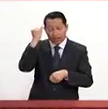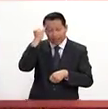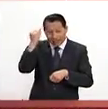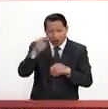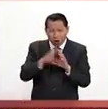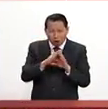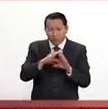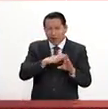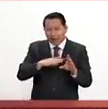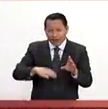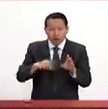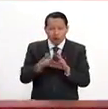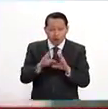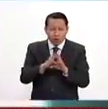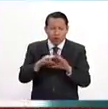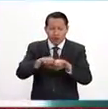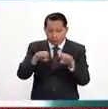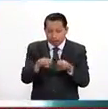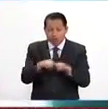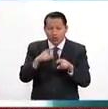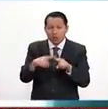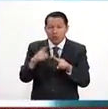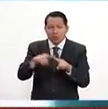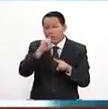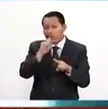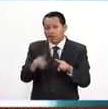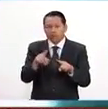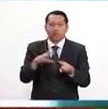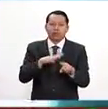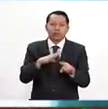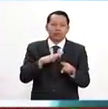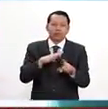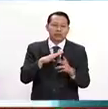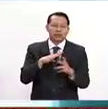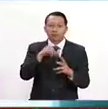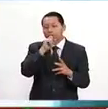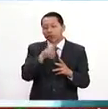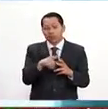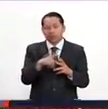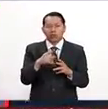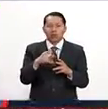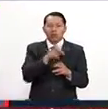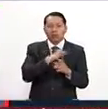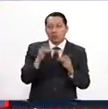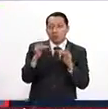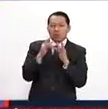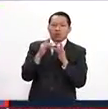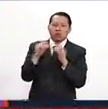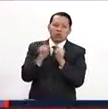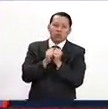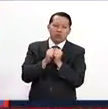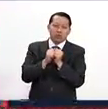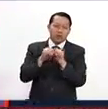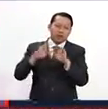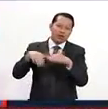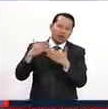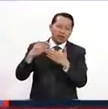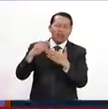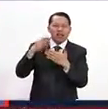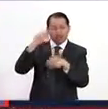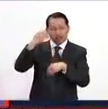o un equipo de campaña buscó de alguna manera coludirse con un poder extranjero para crear